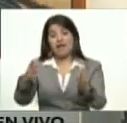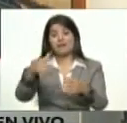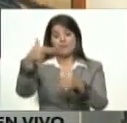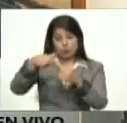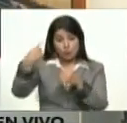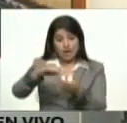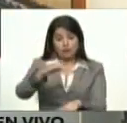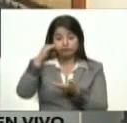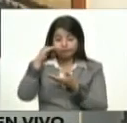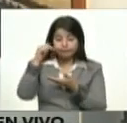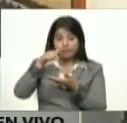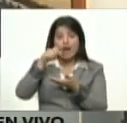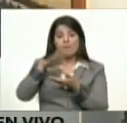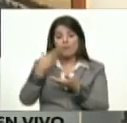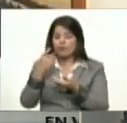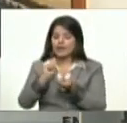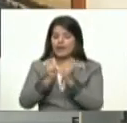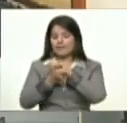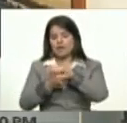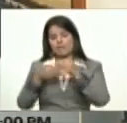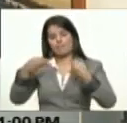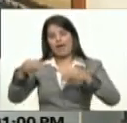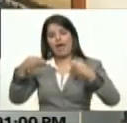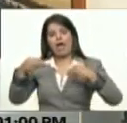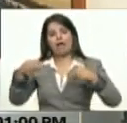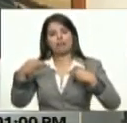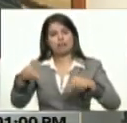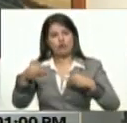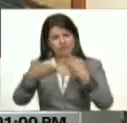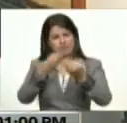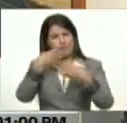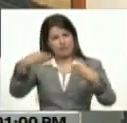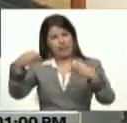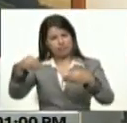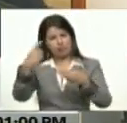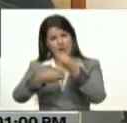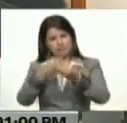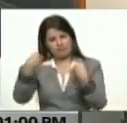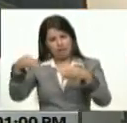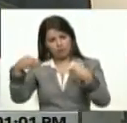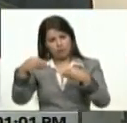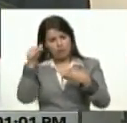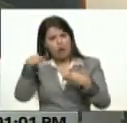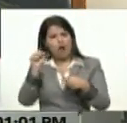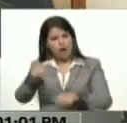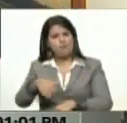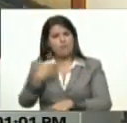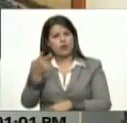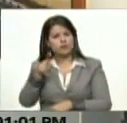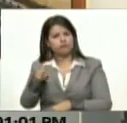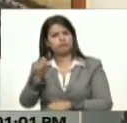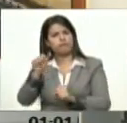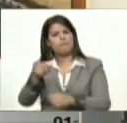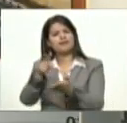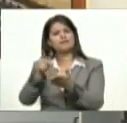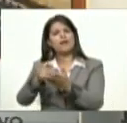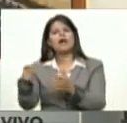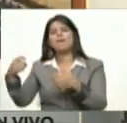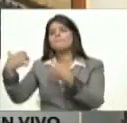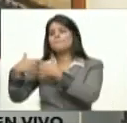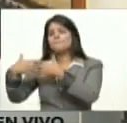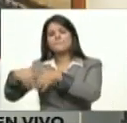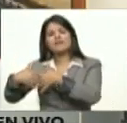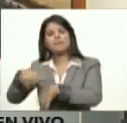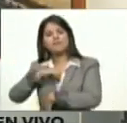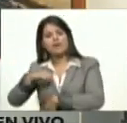fábricas de polímero, fábricas que generan plástico, por ejemplo, allí, ¿por qué no?, puede participar el sector privado